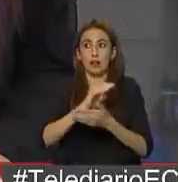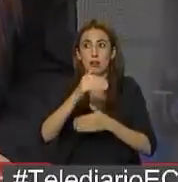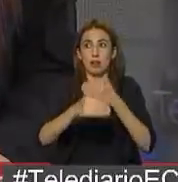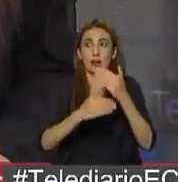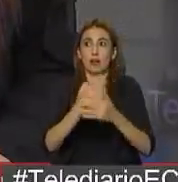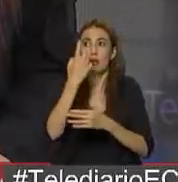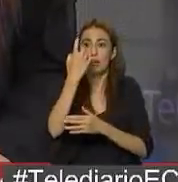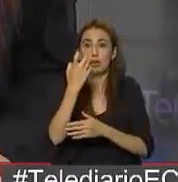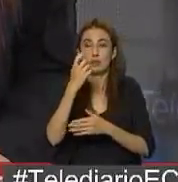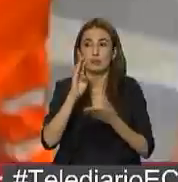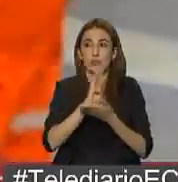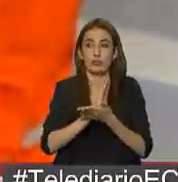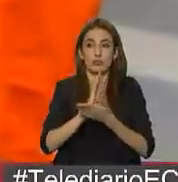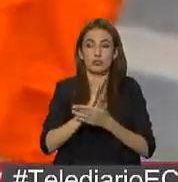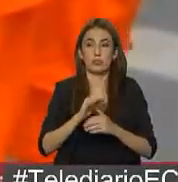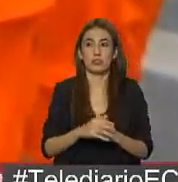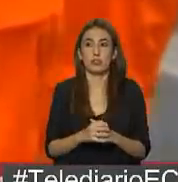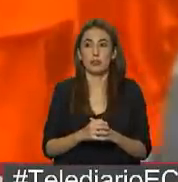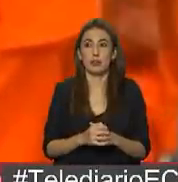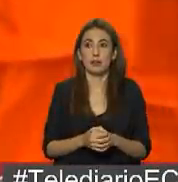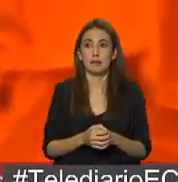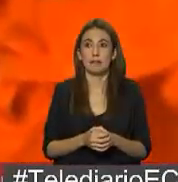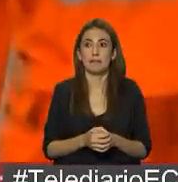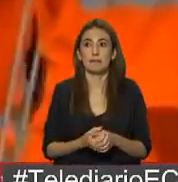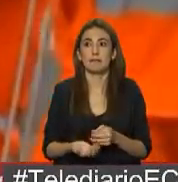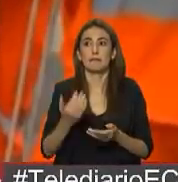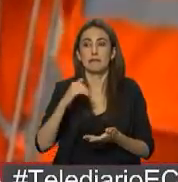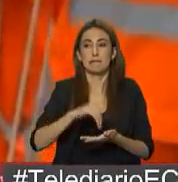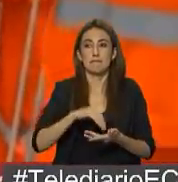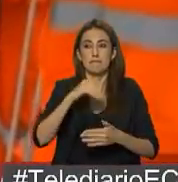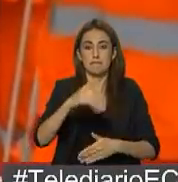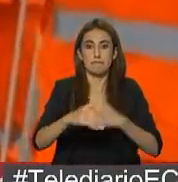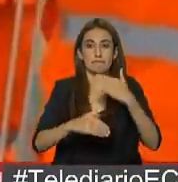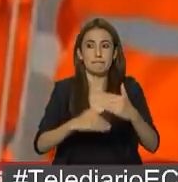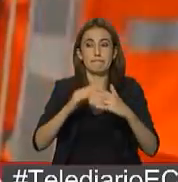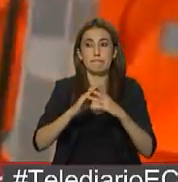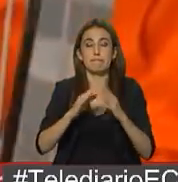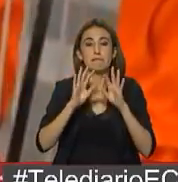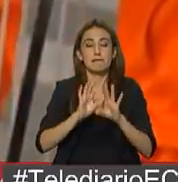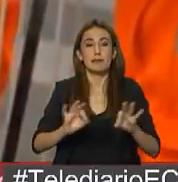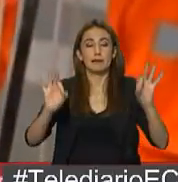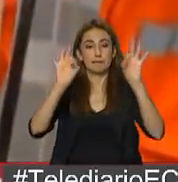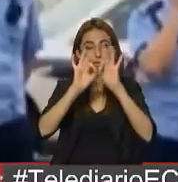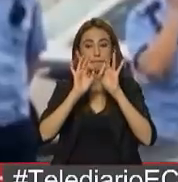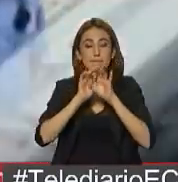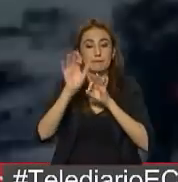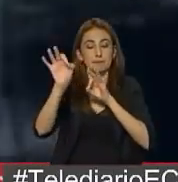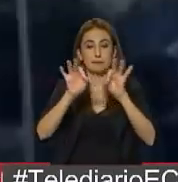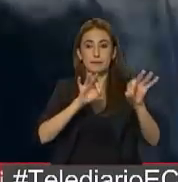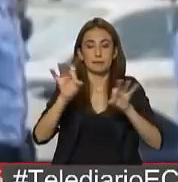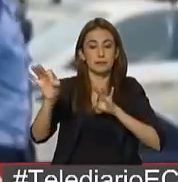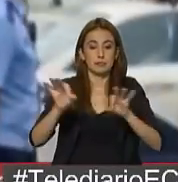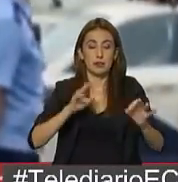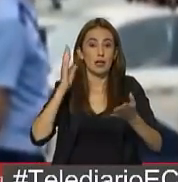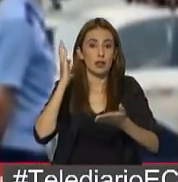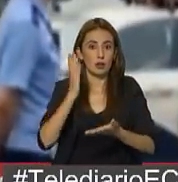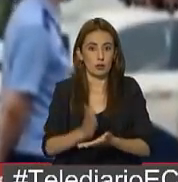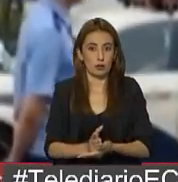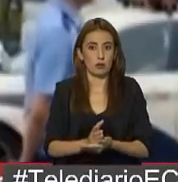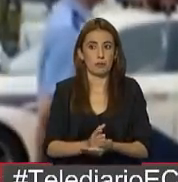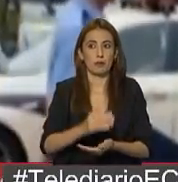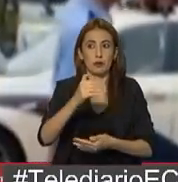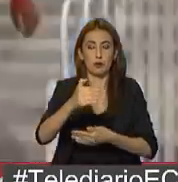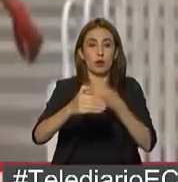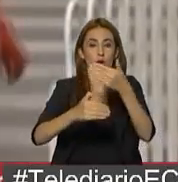11. Pekín redobla esfuerzos desde este lunes para intentar contener un rebrote de coronavirus en algunos barrios de la